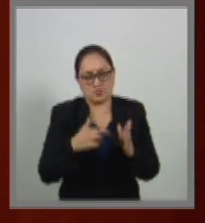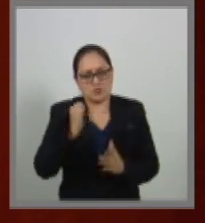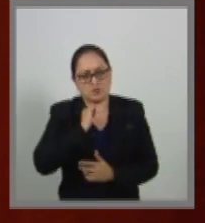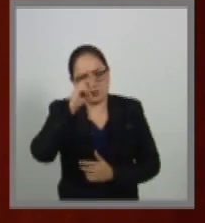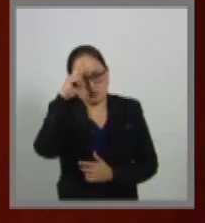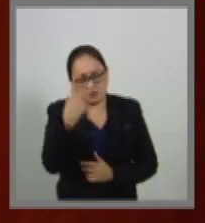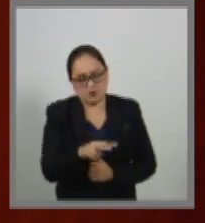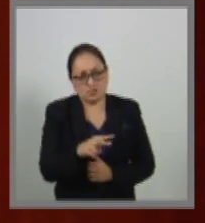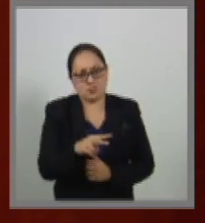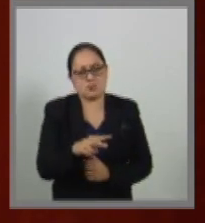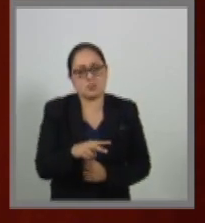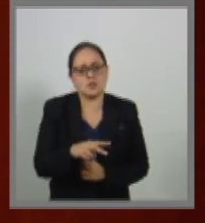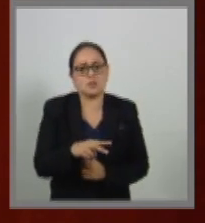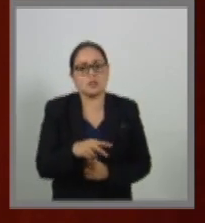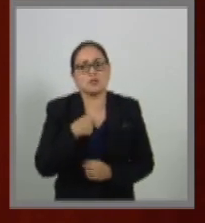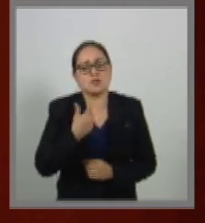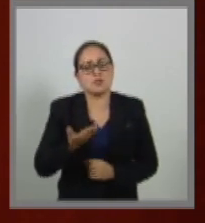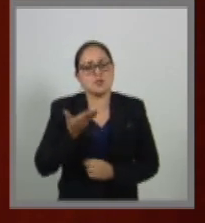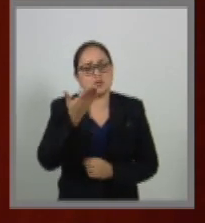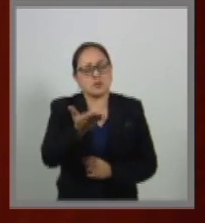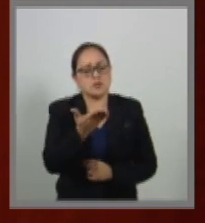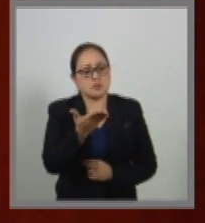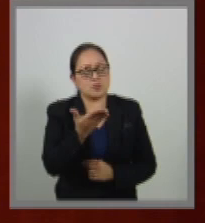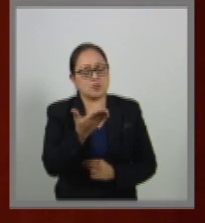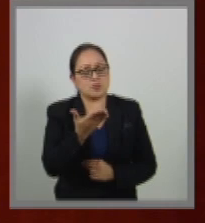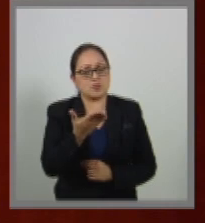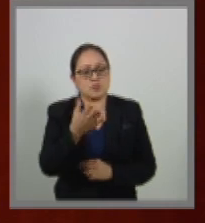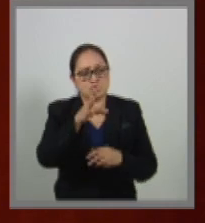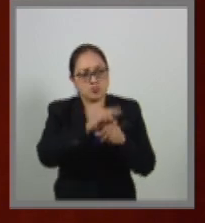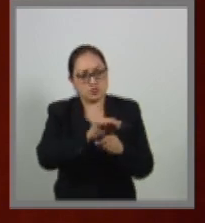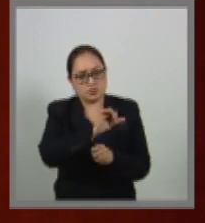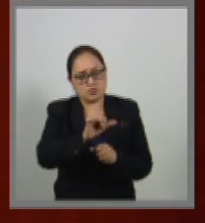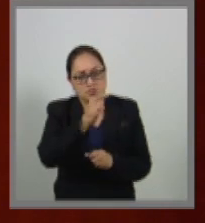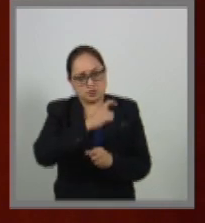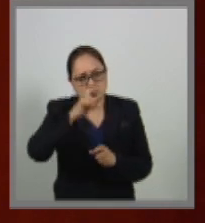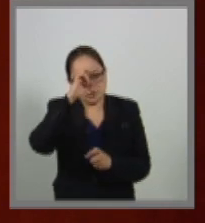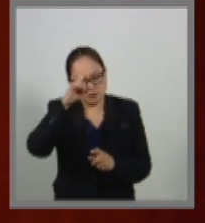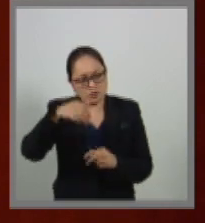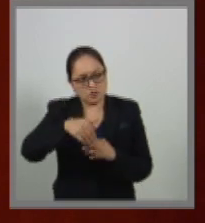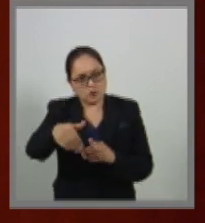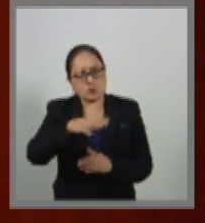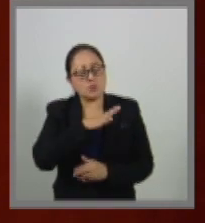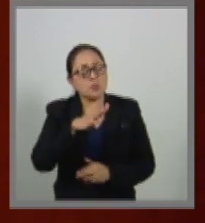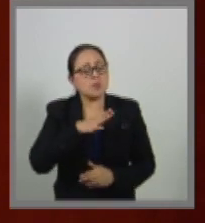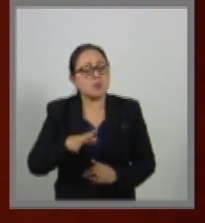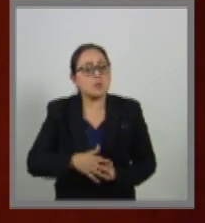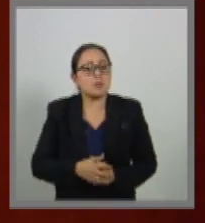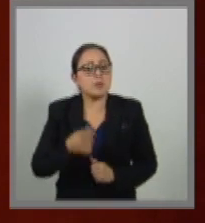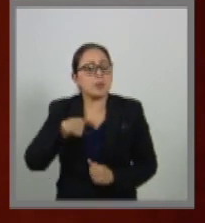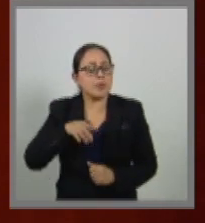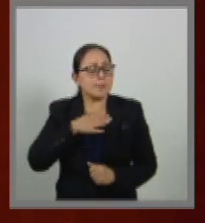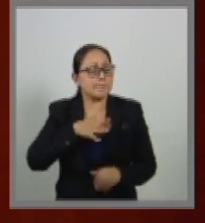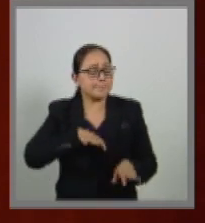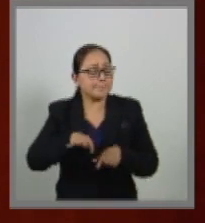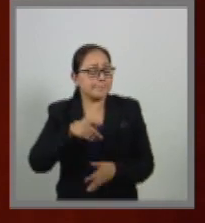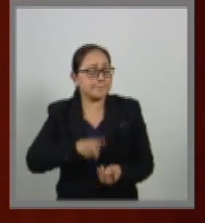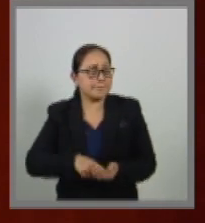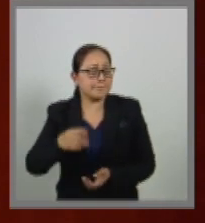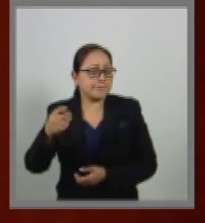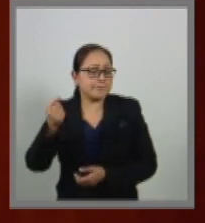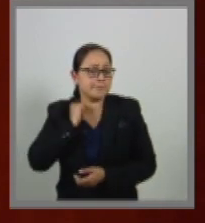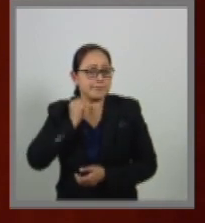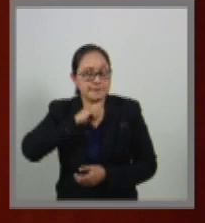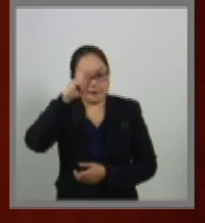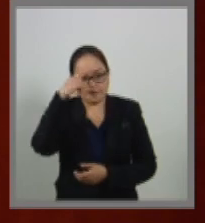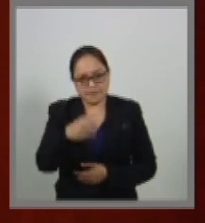de la República, me permito solicitar licencia por tiempo indefinido al ejercicio de mi cargo de senadora de la